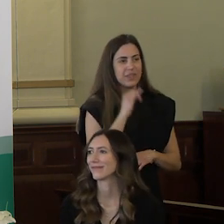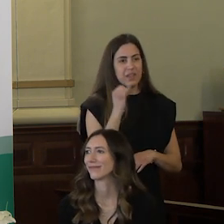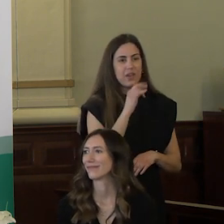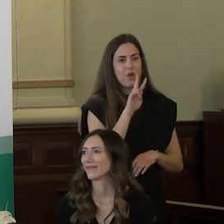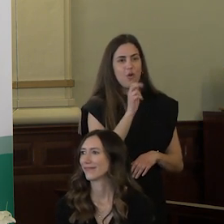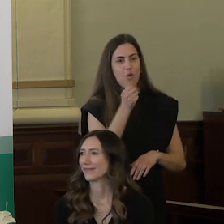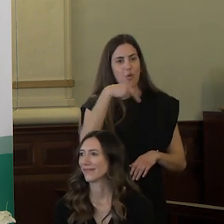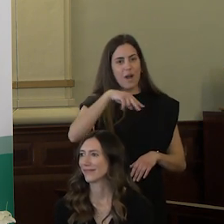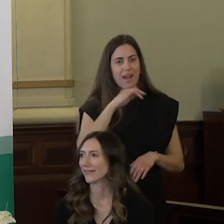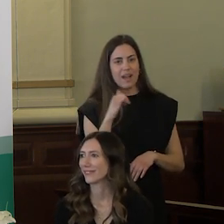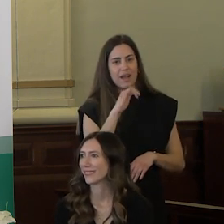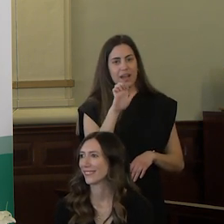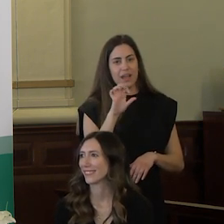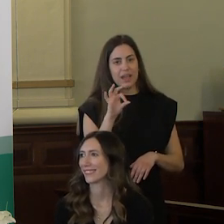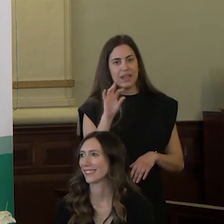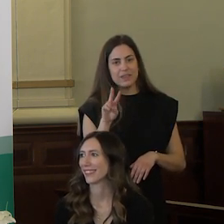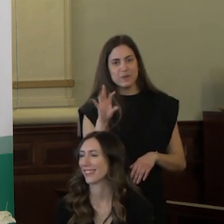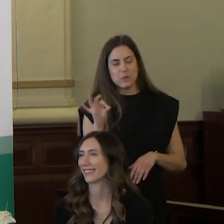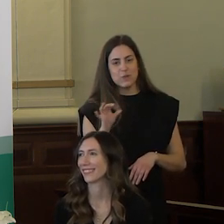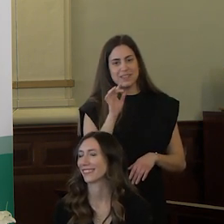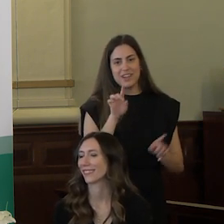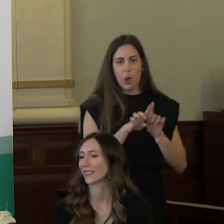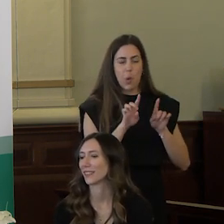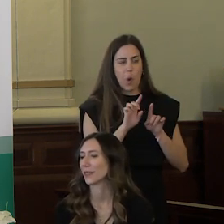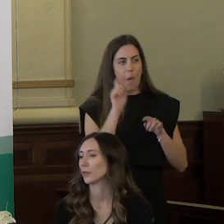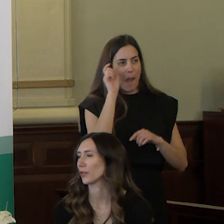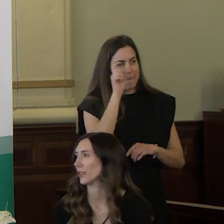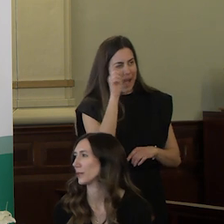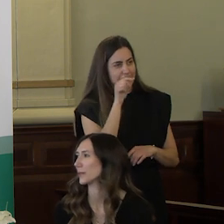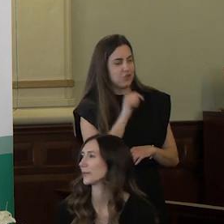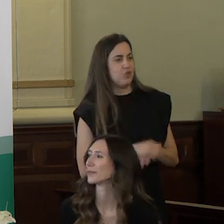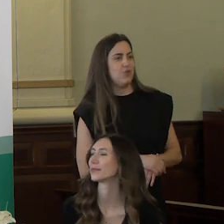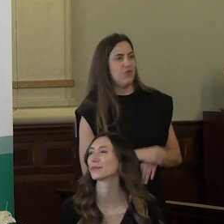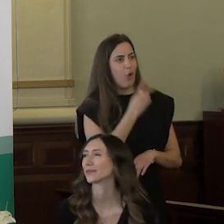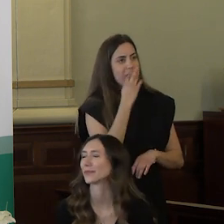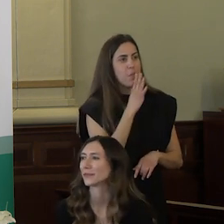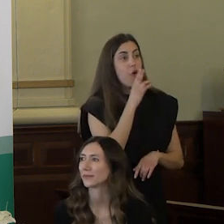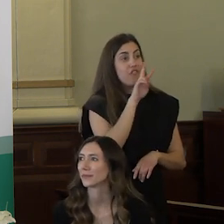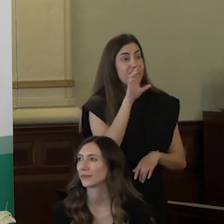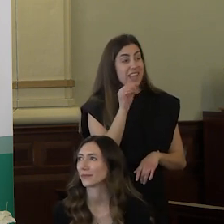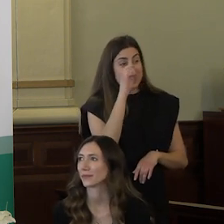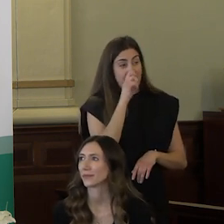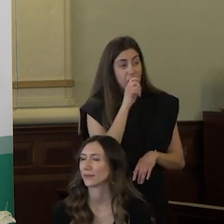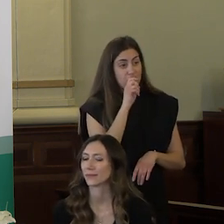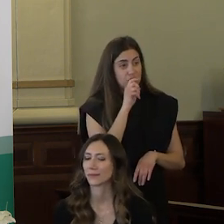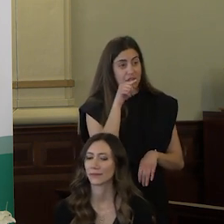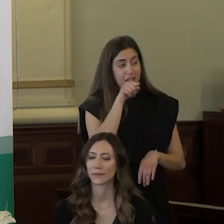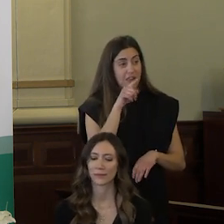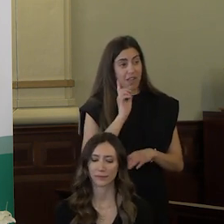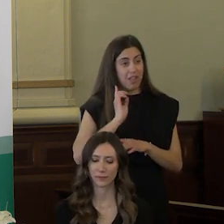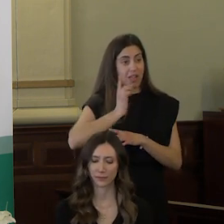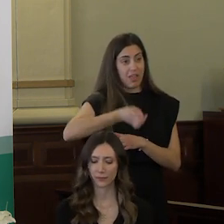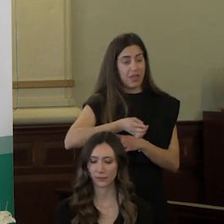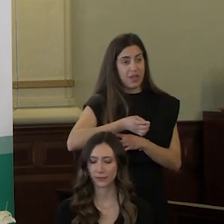el maestro en la ONCE, es que él es maestro, también, pero estuvo 20 años dirigiendo